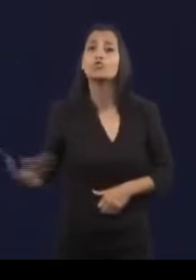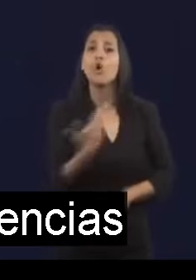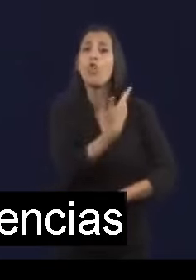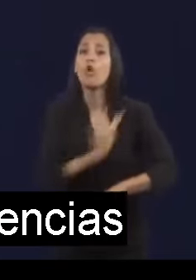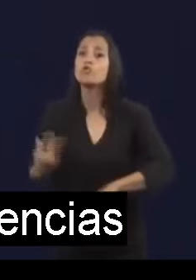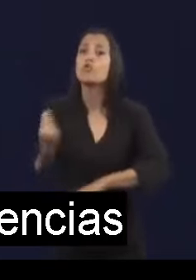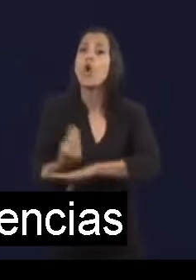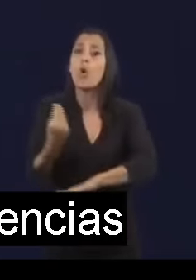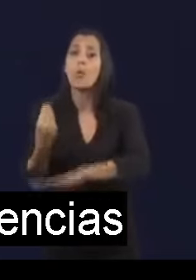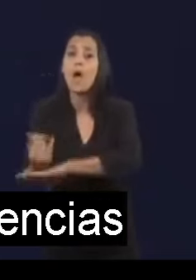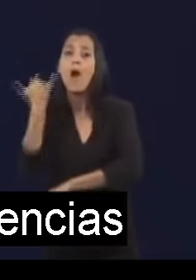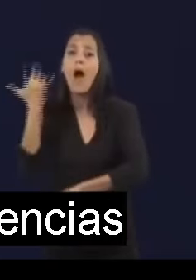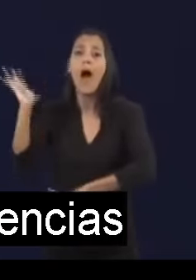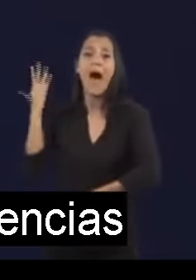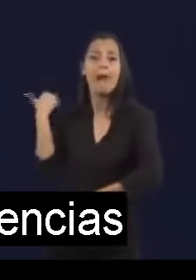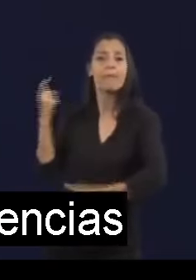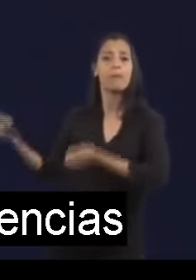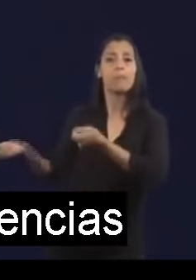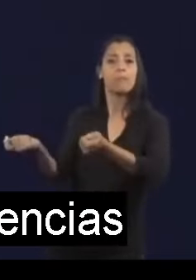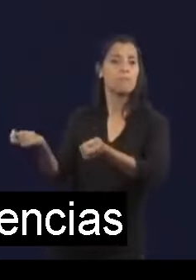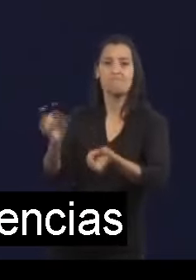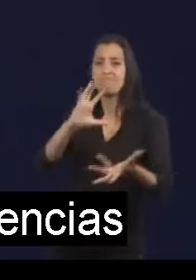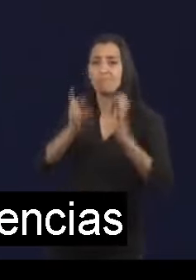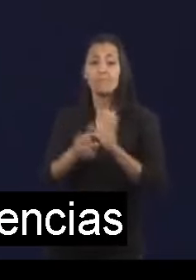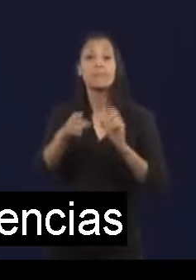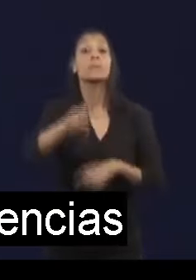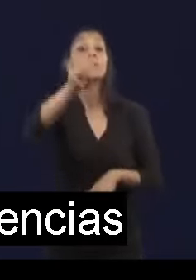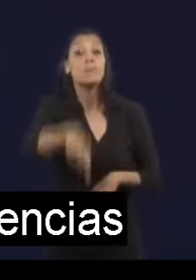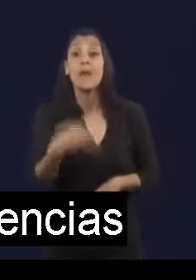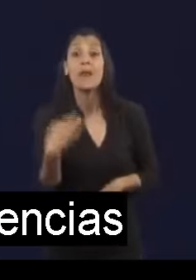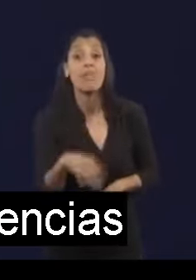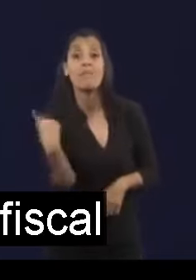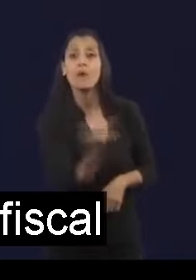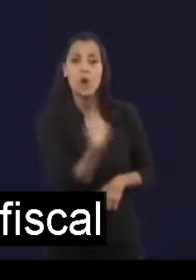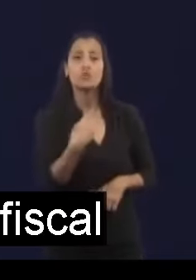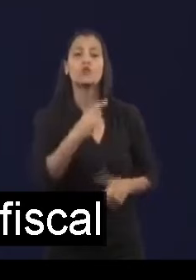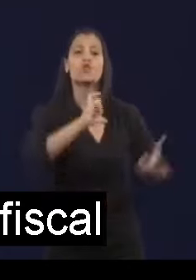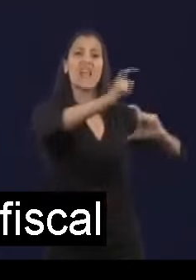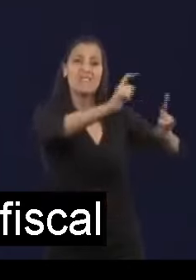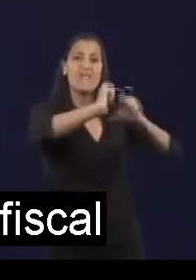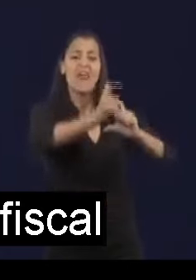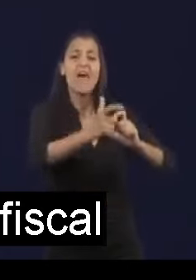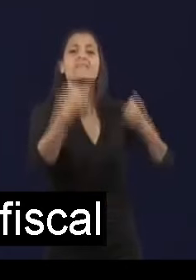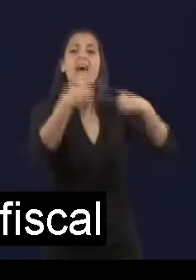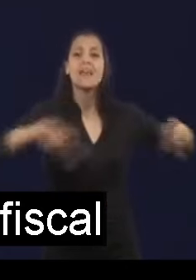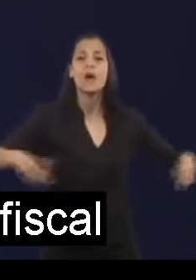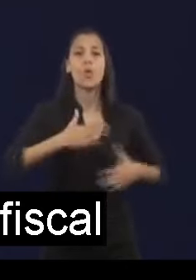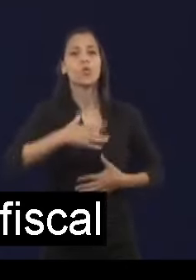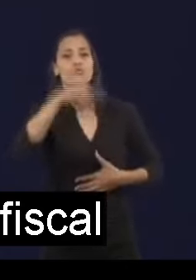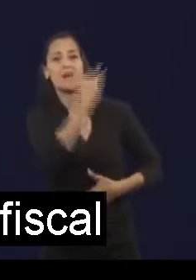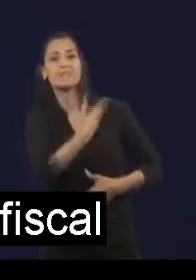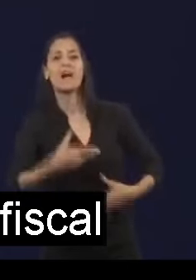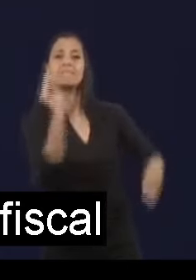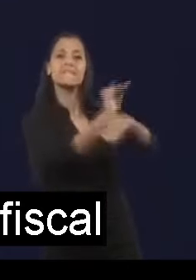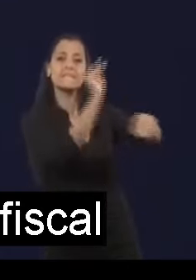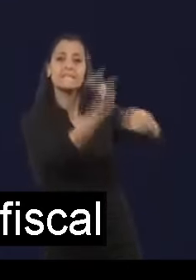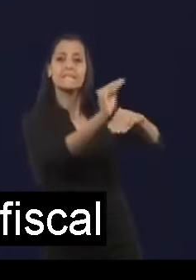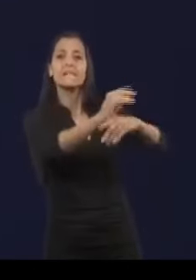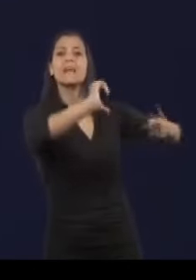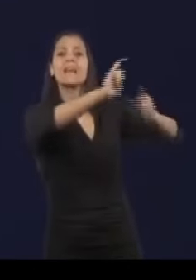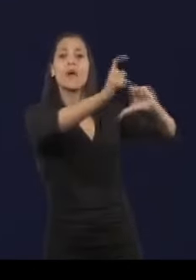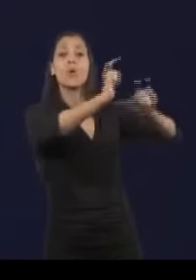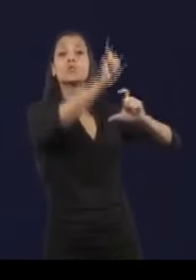impuestos adivina para aerolíneas por ejemplo la aerolínea de banderas Entonces por qué alguien que no tiene ninguna posibilidad de bajar en